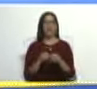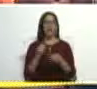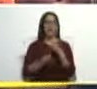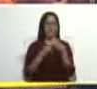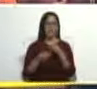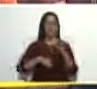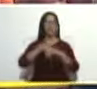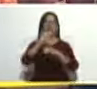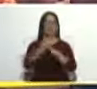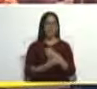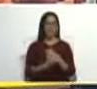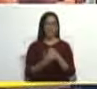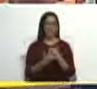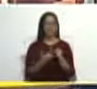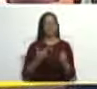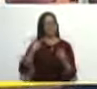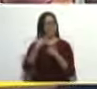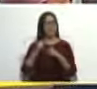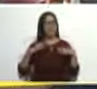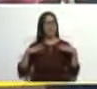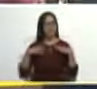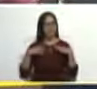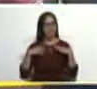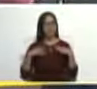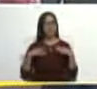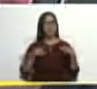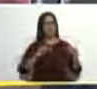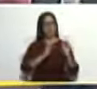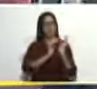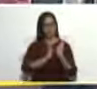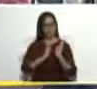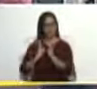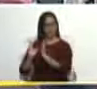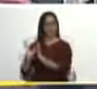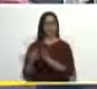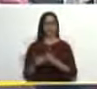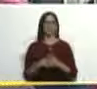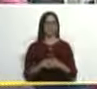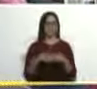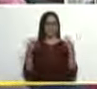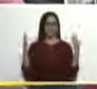una planificación y se vayan de vacaciones coordinadamente.